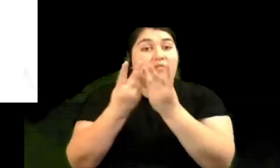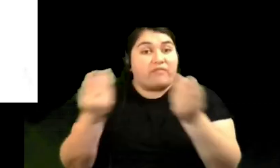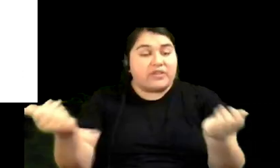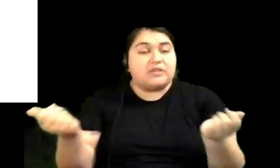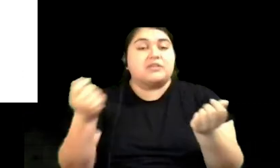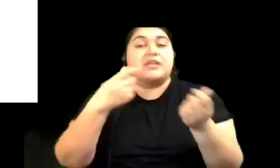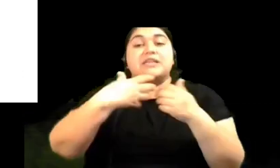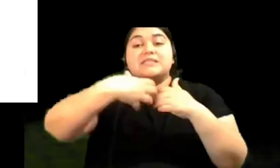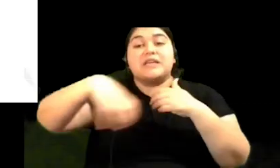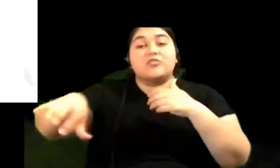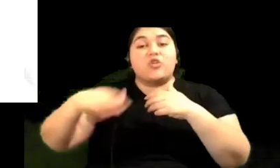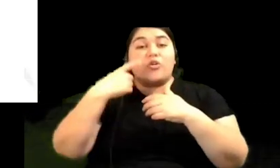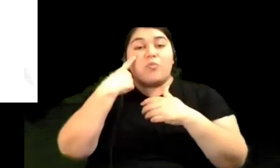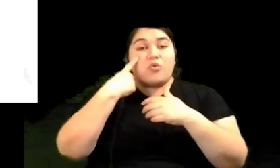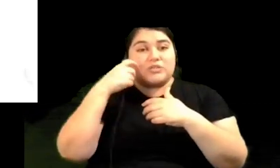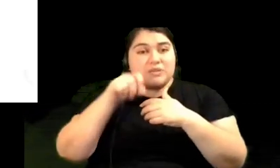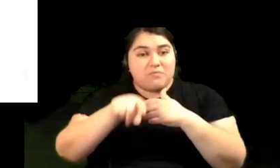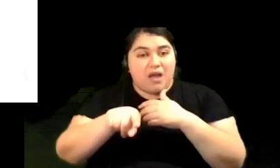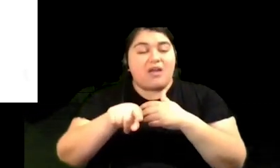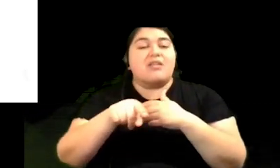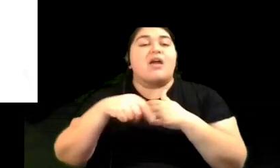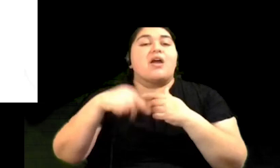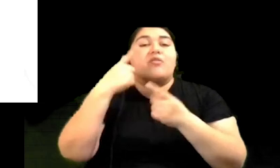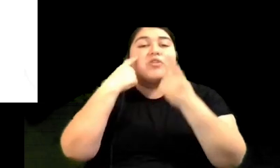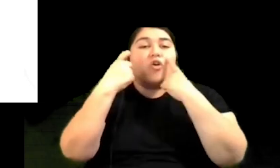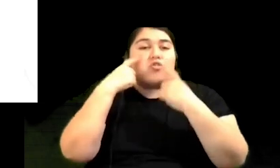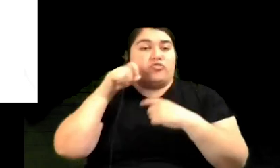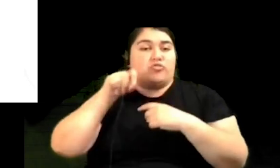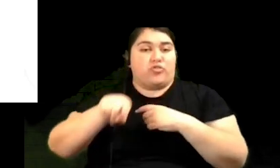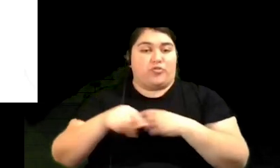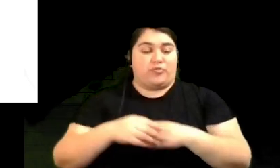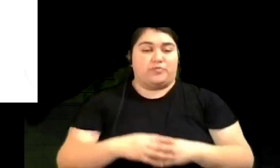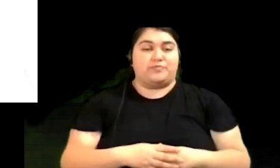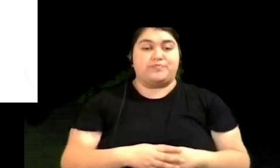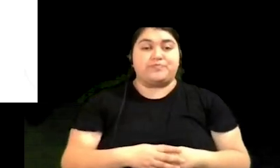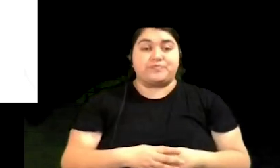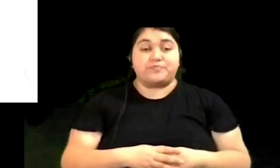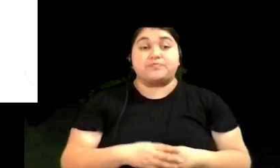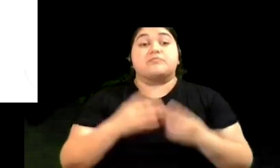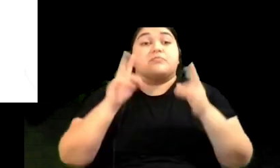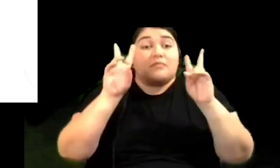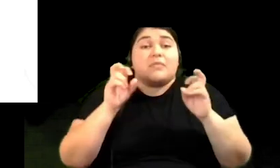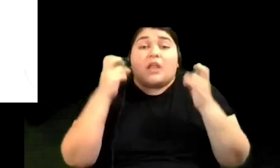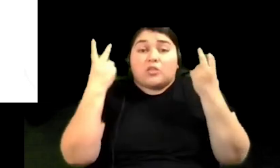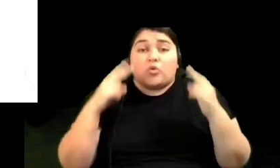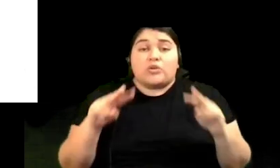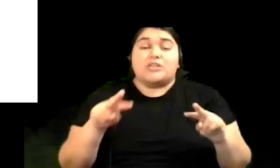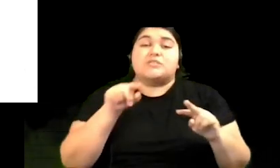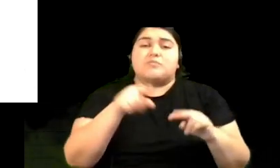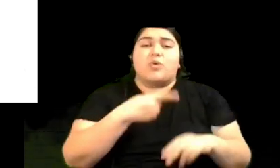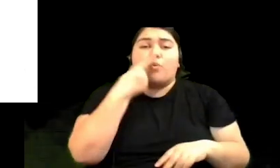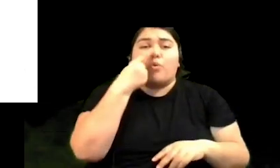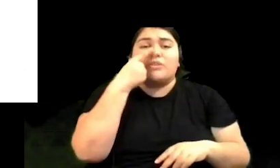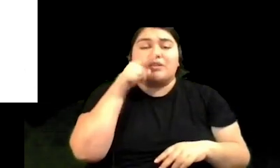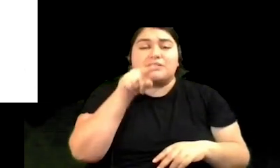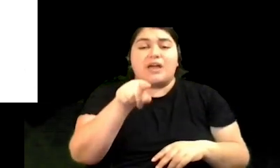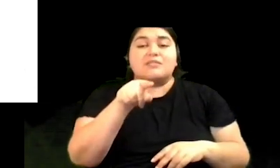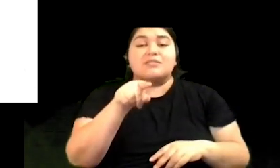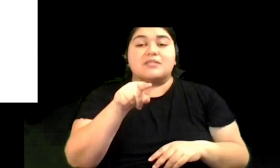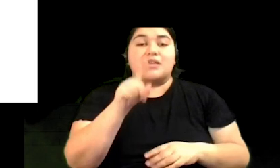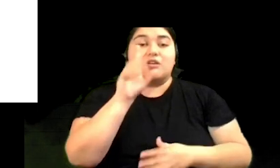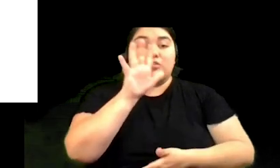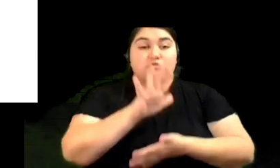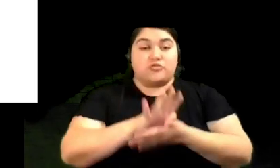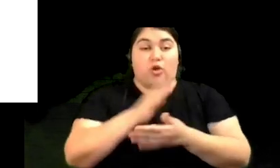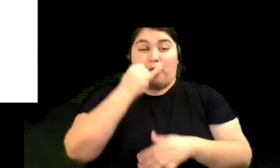obras de la municipalidad iba a ser el área de control de estos aspectos. En lo que hace a turismo, lo que es interesante es La